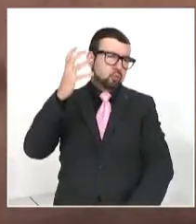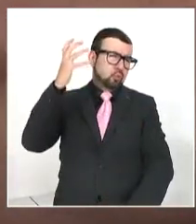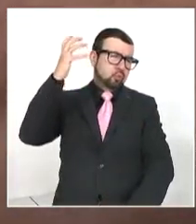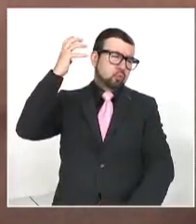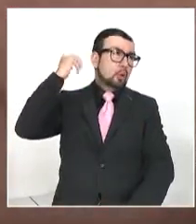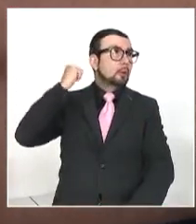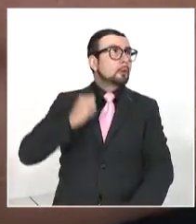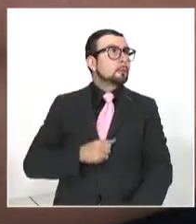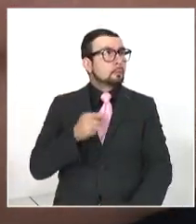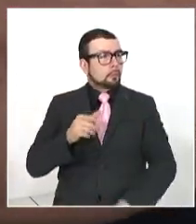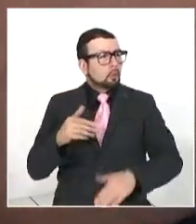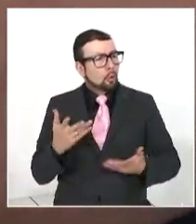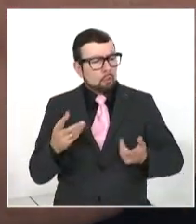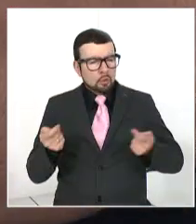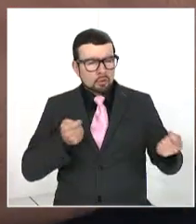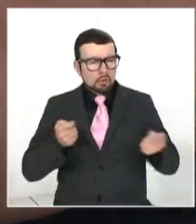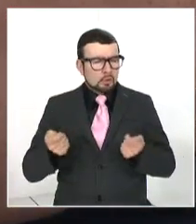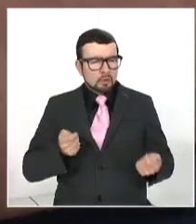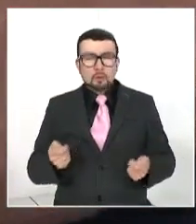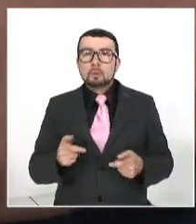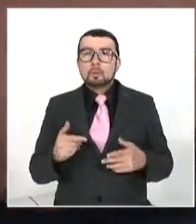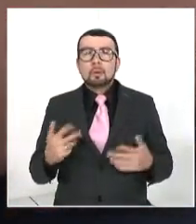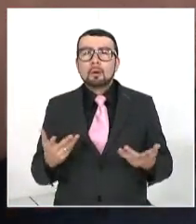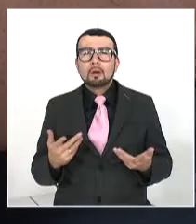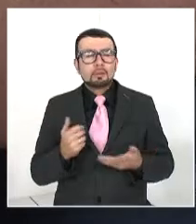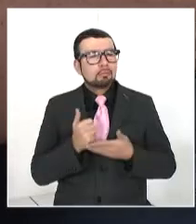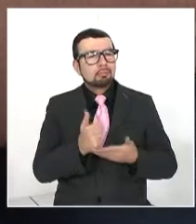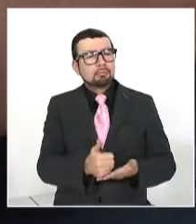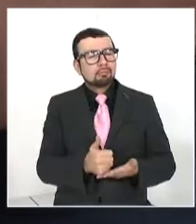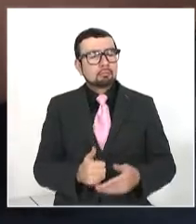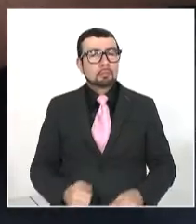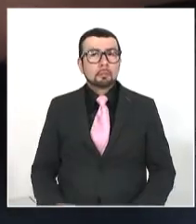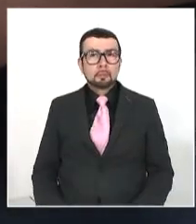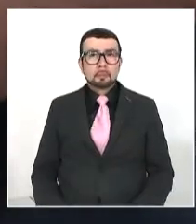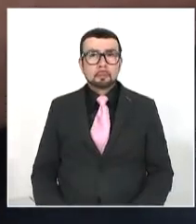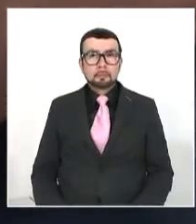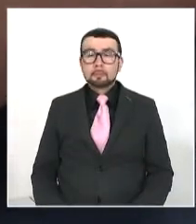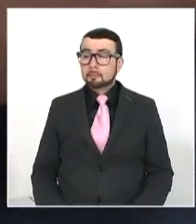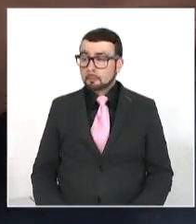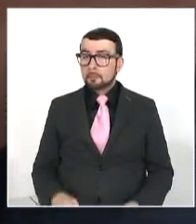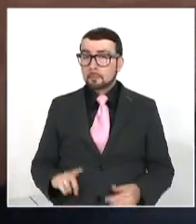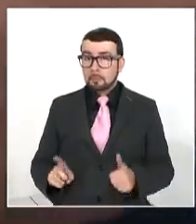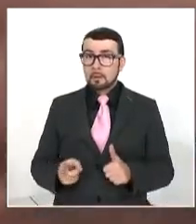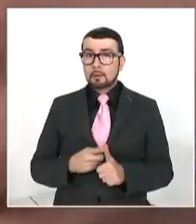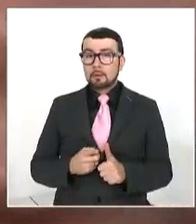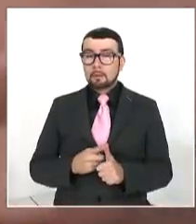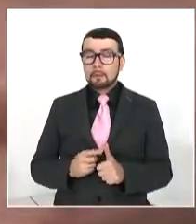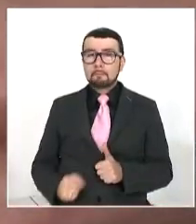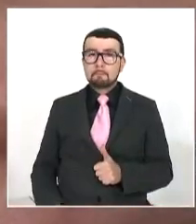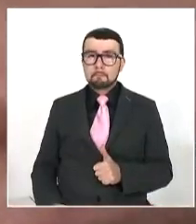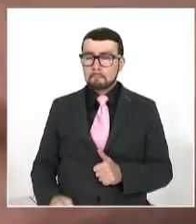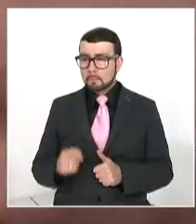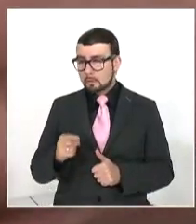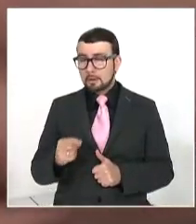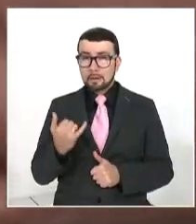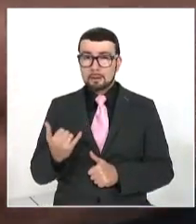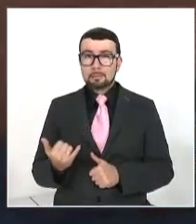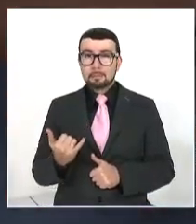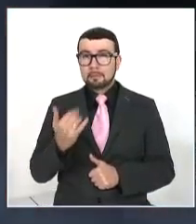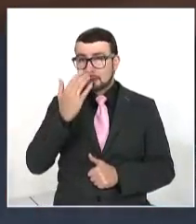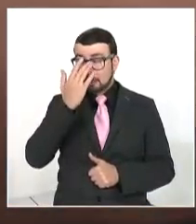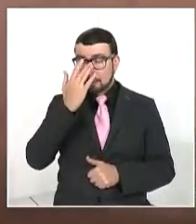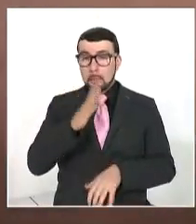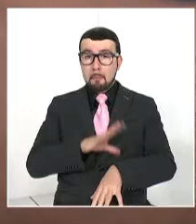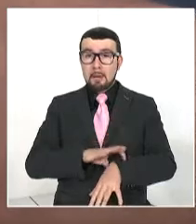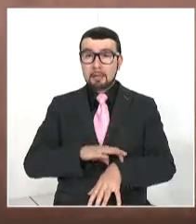de estas secuelas de daños cerebrales. Lo primero que vamos a hacer es bueno, dentro de la medicina china se toma en